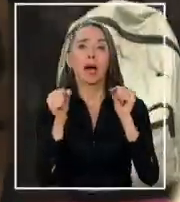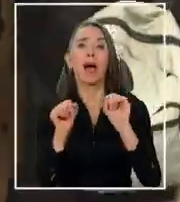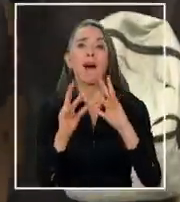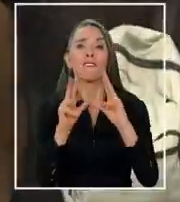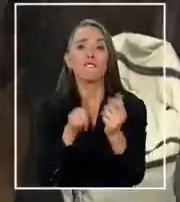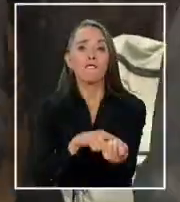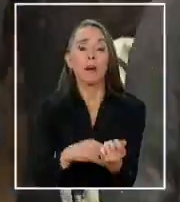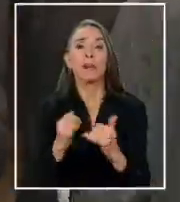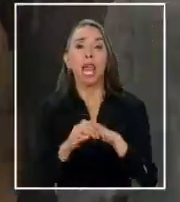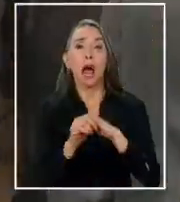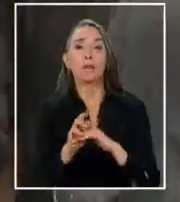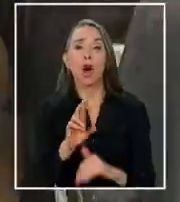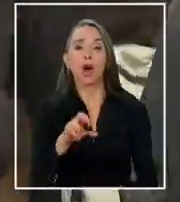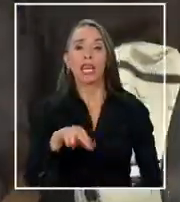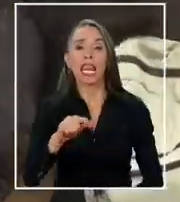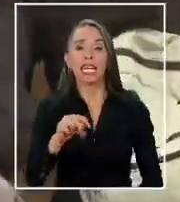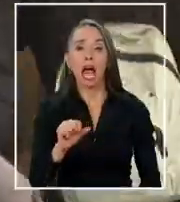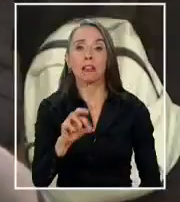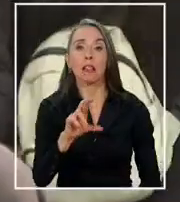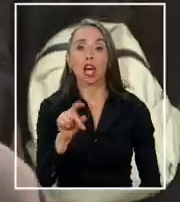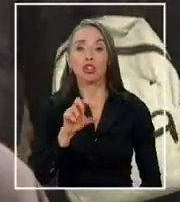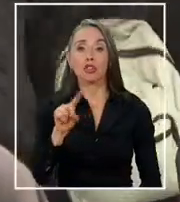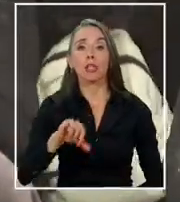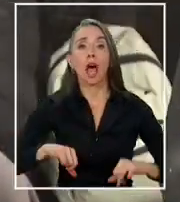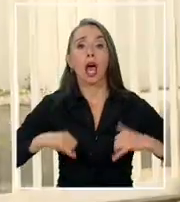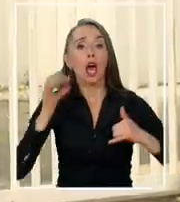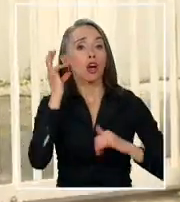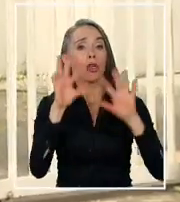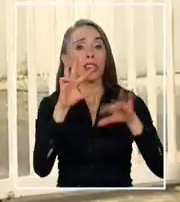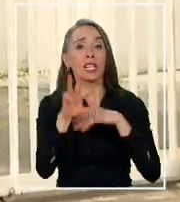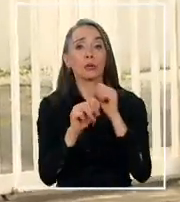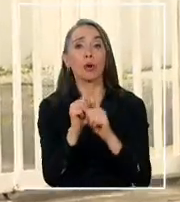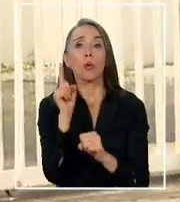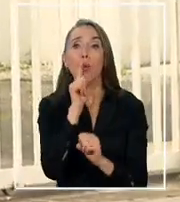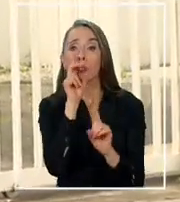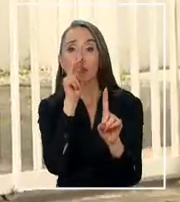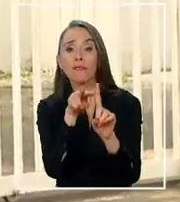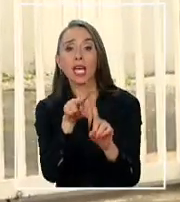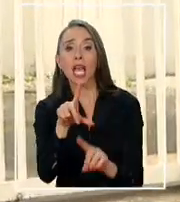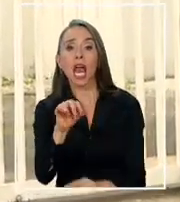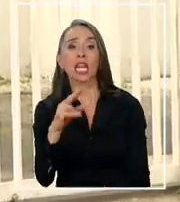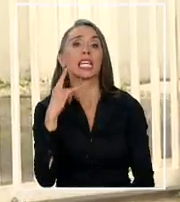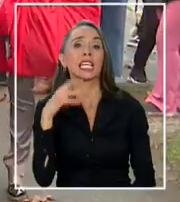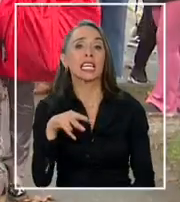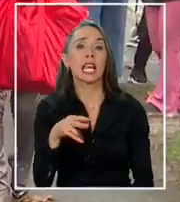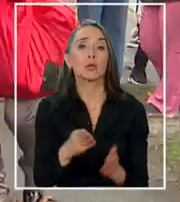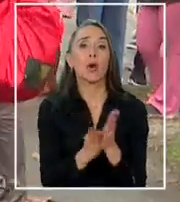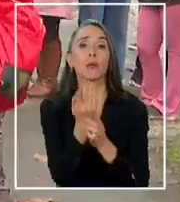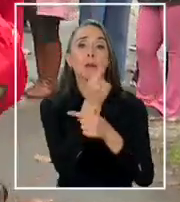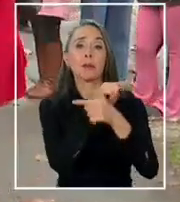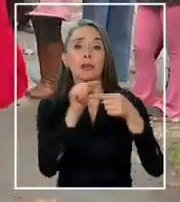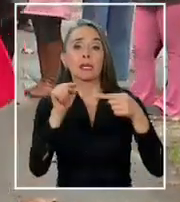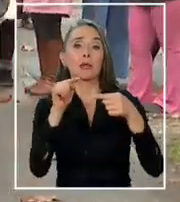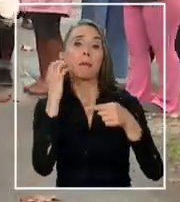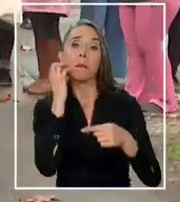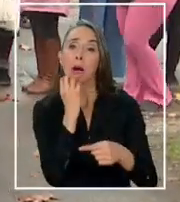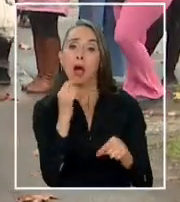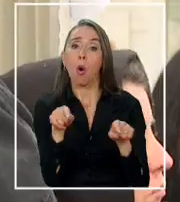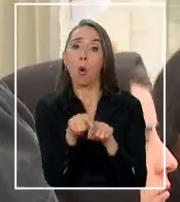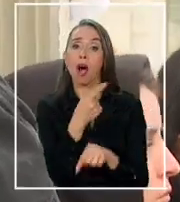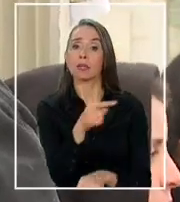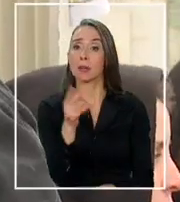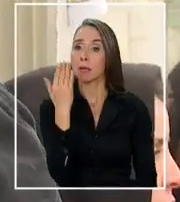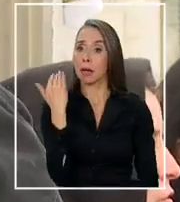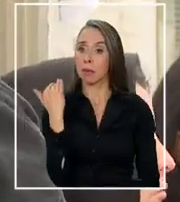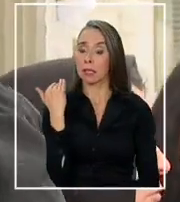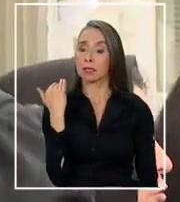Eran familiares y amigos de Renata Rosas, la joven de 19 años vista por última vez en Lirquén a inicios de mayo. Igual que la semana